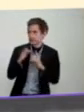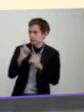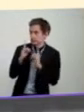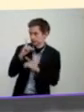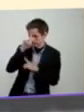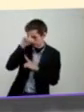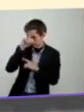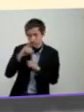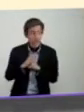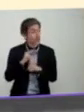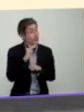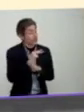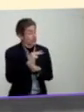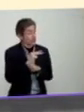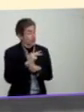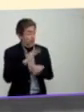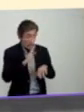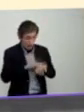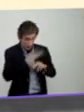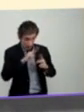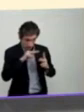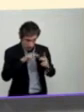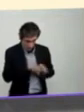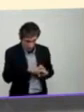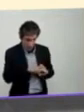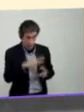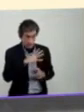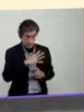me queda mirando y me dice, ¿alguien mata a alguien?